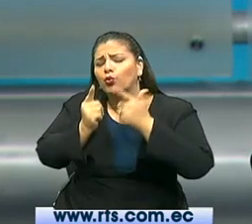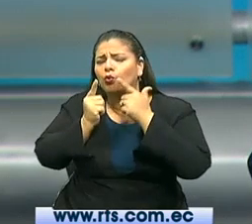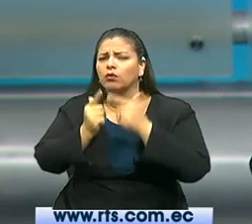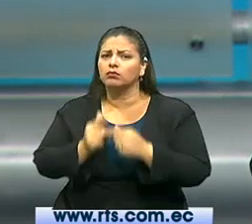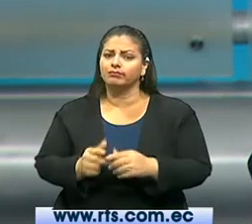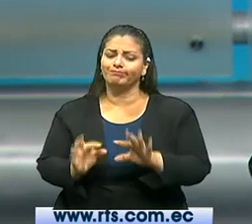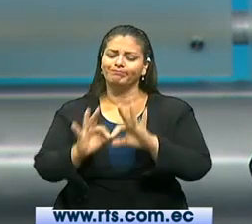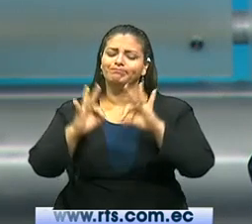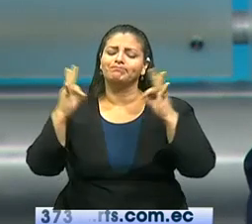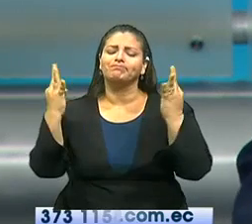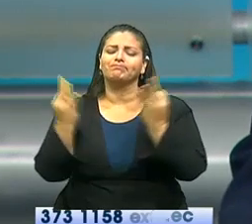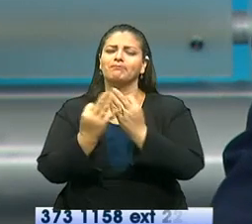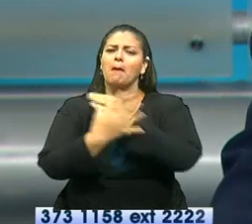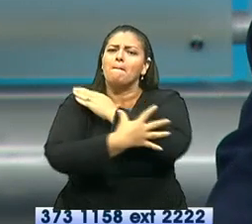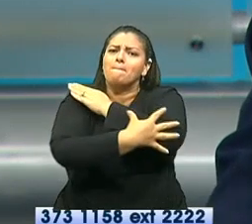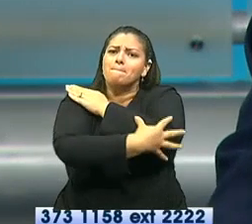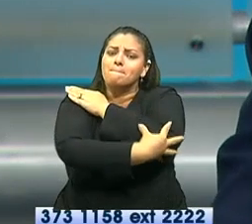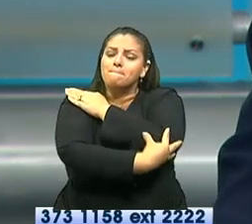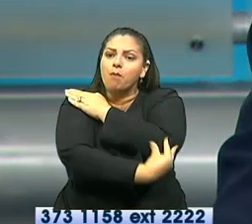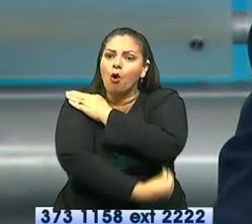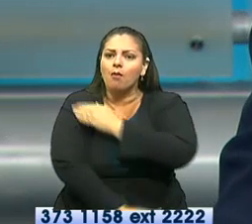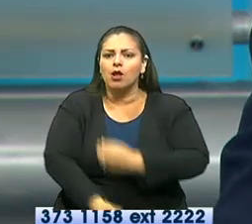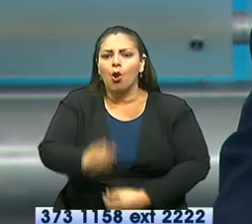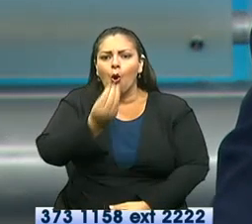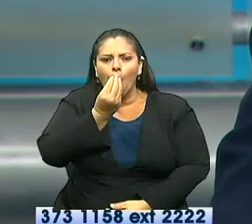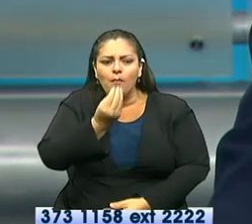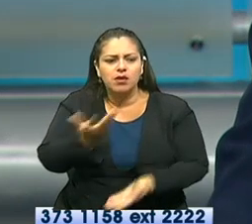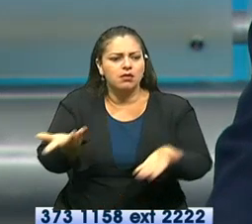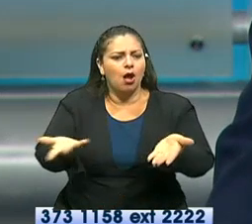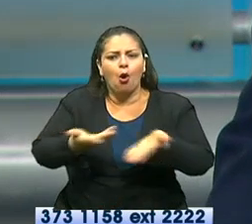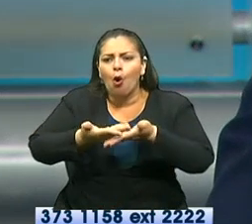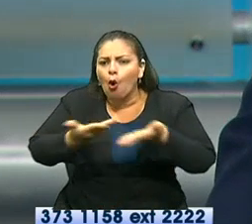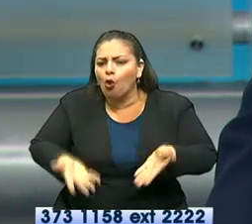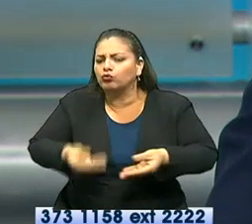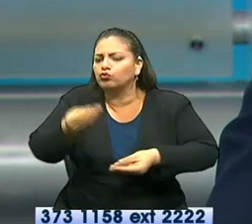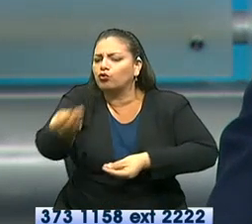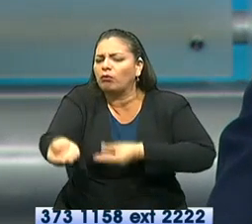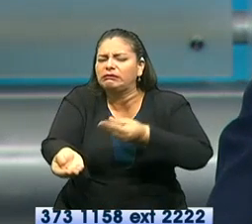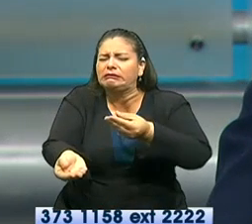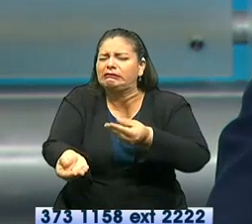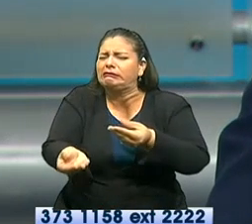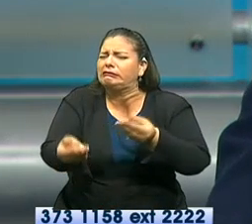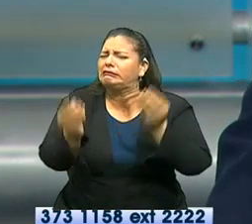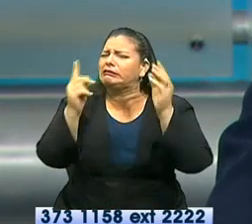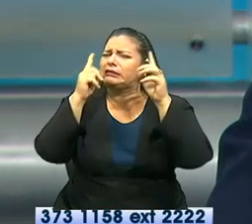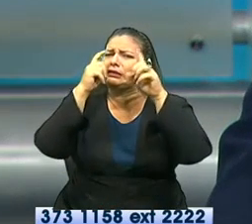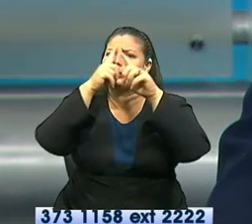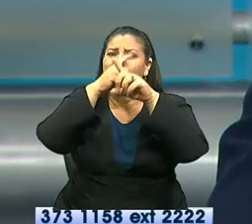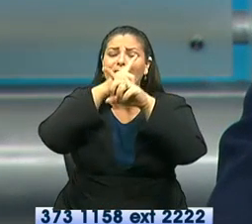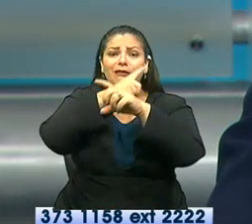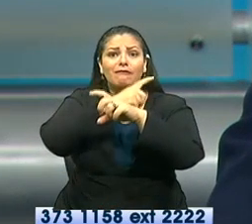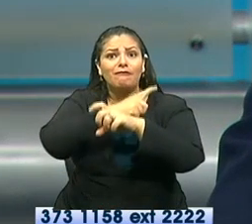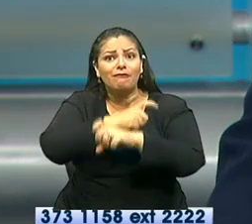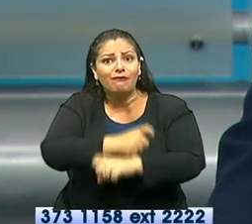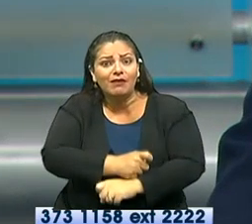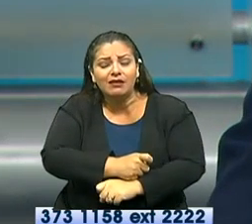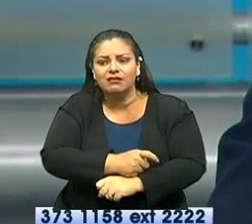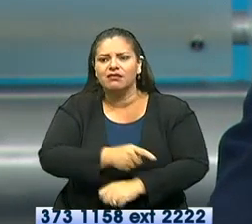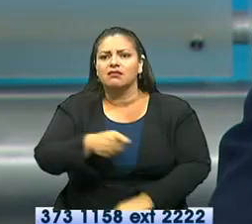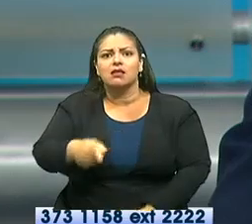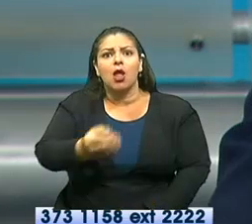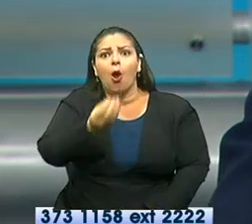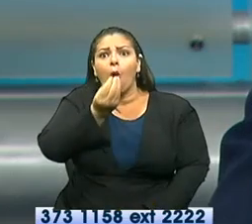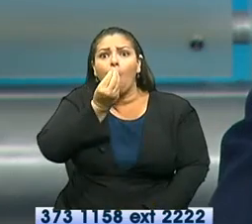lo que criarlas y mantenerlas les resulta sumamente duro. Cuentan que hay muchos días que no tienen dinero ni para